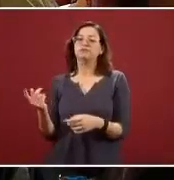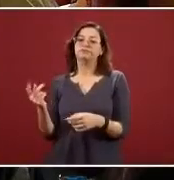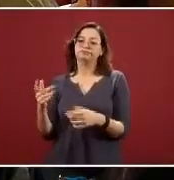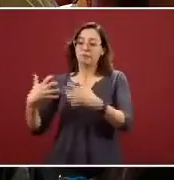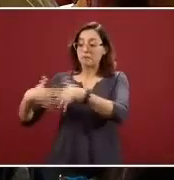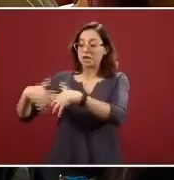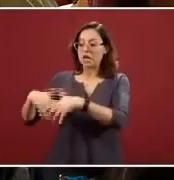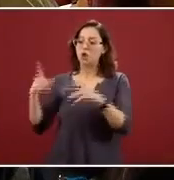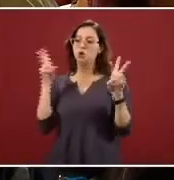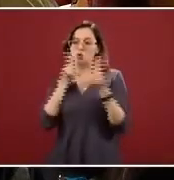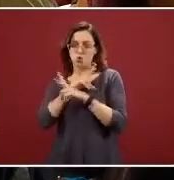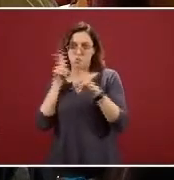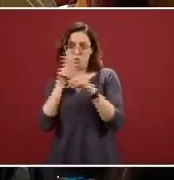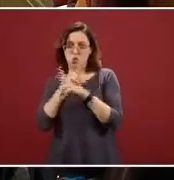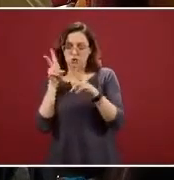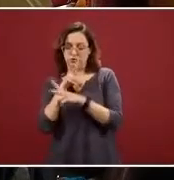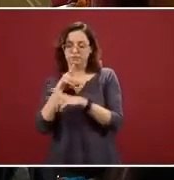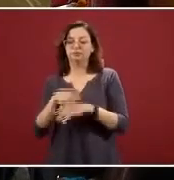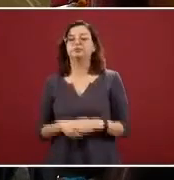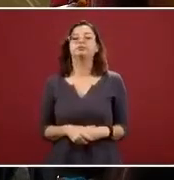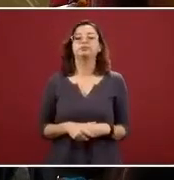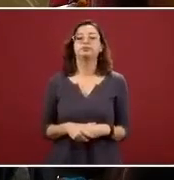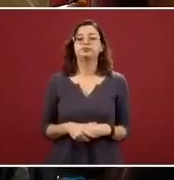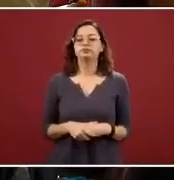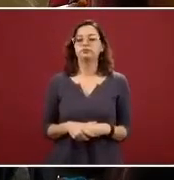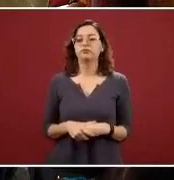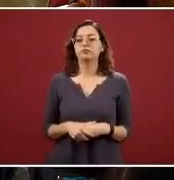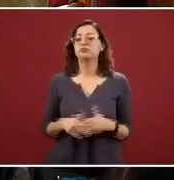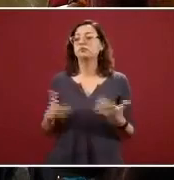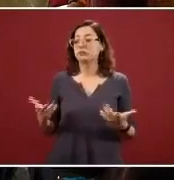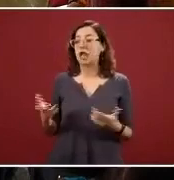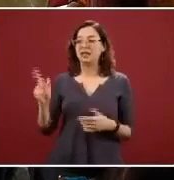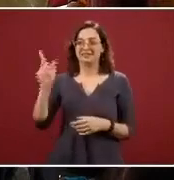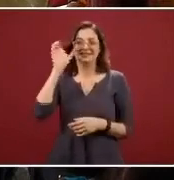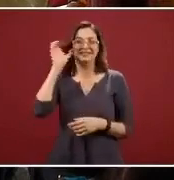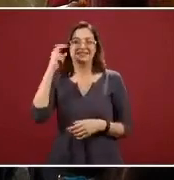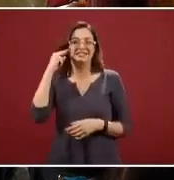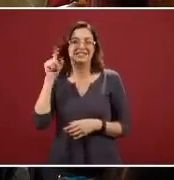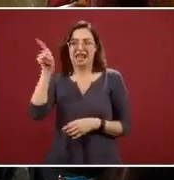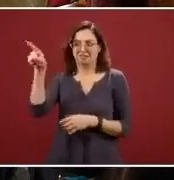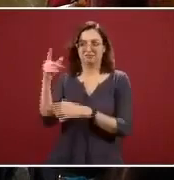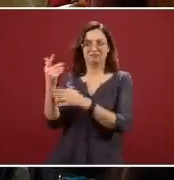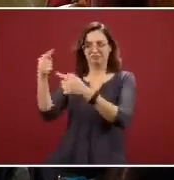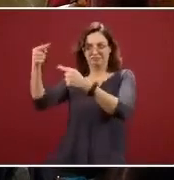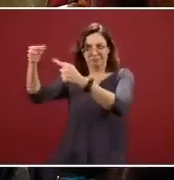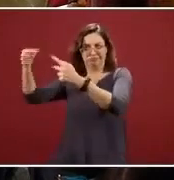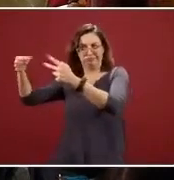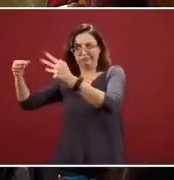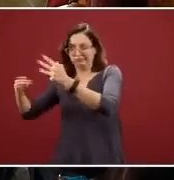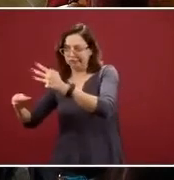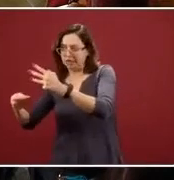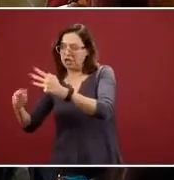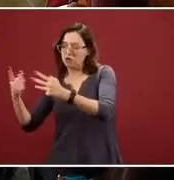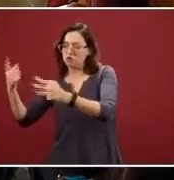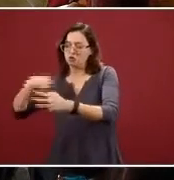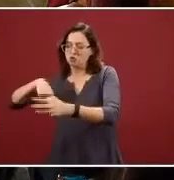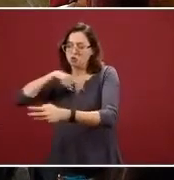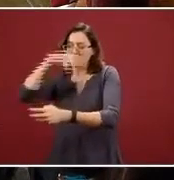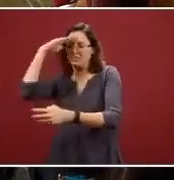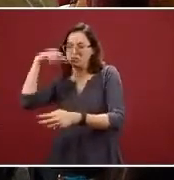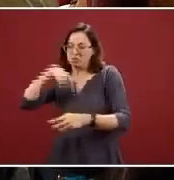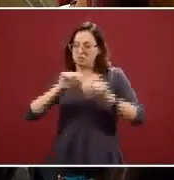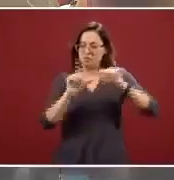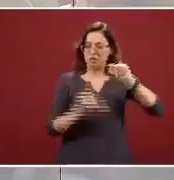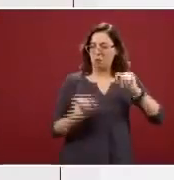por favor. Una vez con esta demanda, también el siguiente paso fue el definir los insumos que tienen que ser calculados